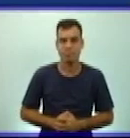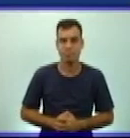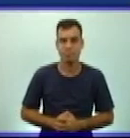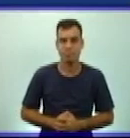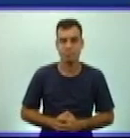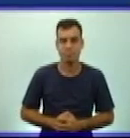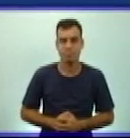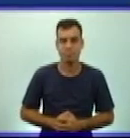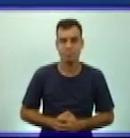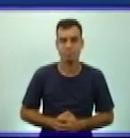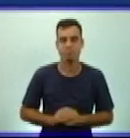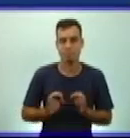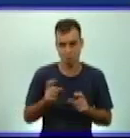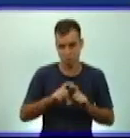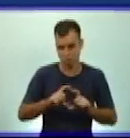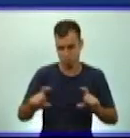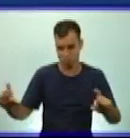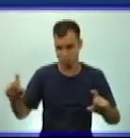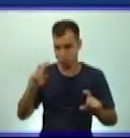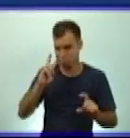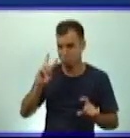radianes por segundo al cuadrado.